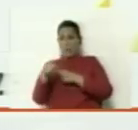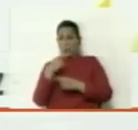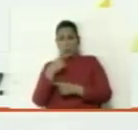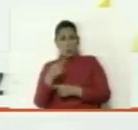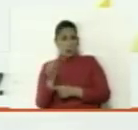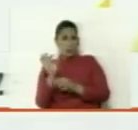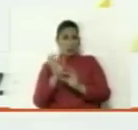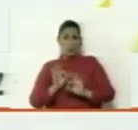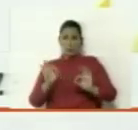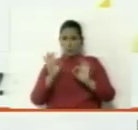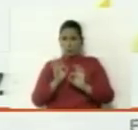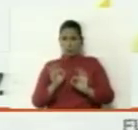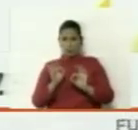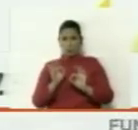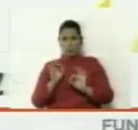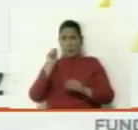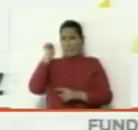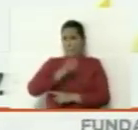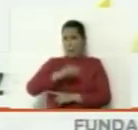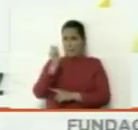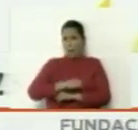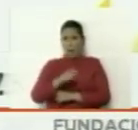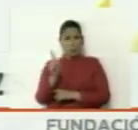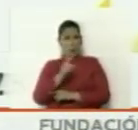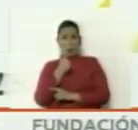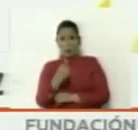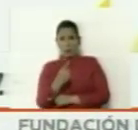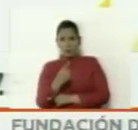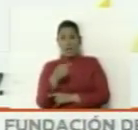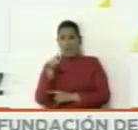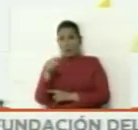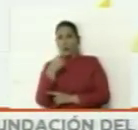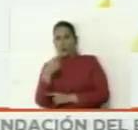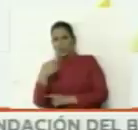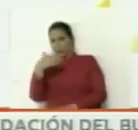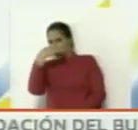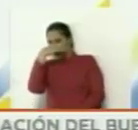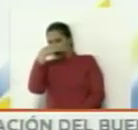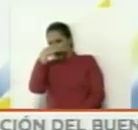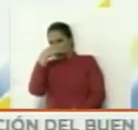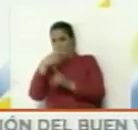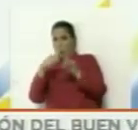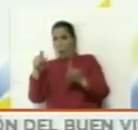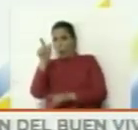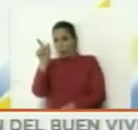lo dice con el mazo dando, esto lo dice el terrorista de Robert Alonso.